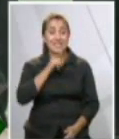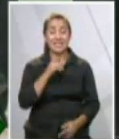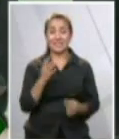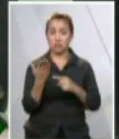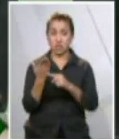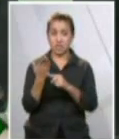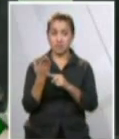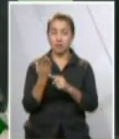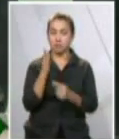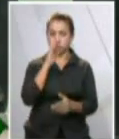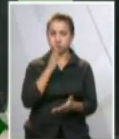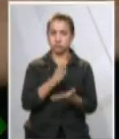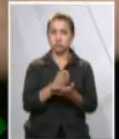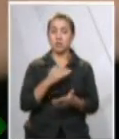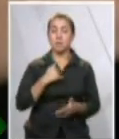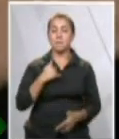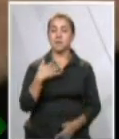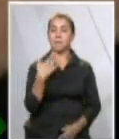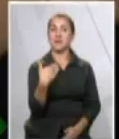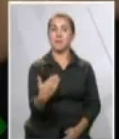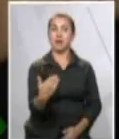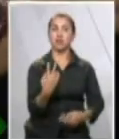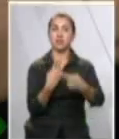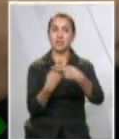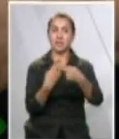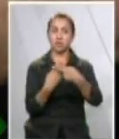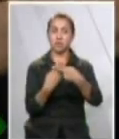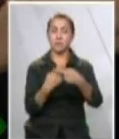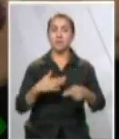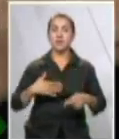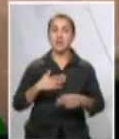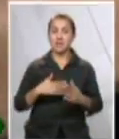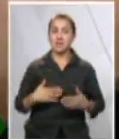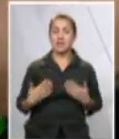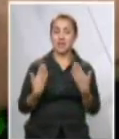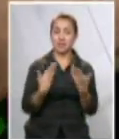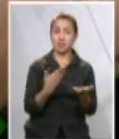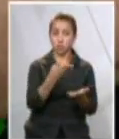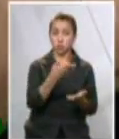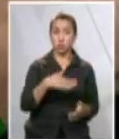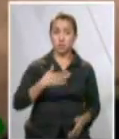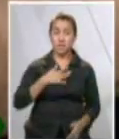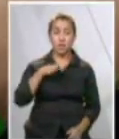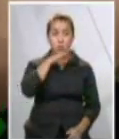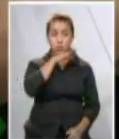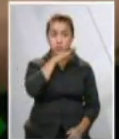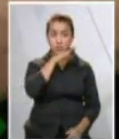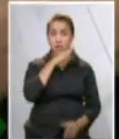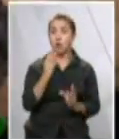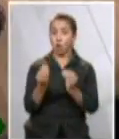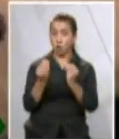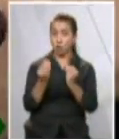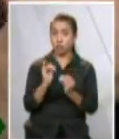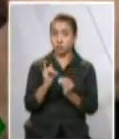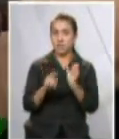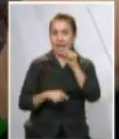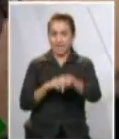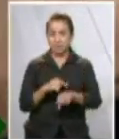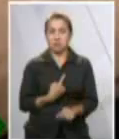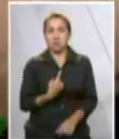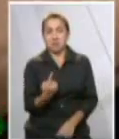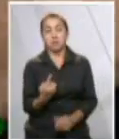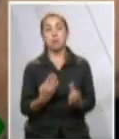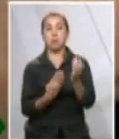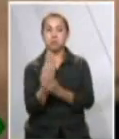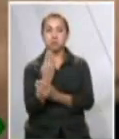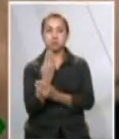tecnología es súper en concreto. A mí me llamaron de la Teletón y me dijeron, nos quieren donar esto, ¿estás dispuesto a usarlo? Y yo le dije, obvio que sí. Y al tiro. Y así